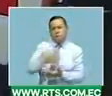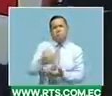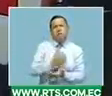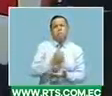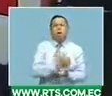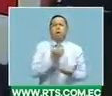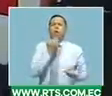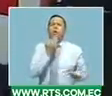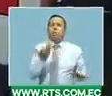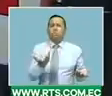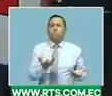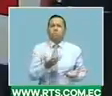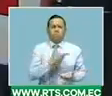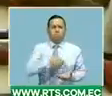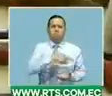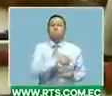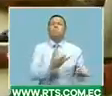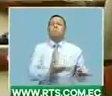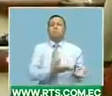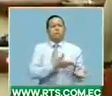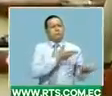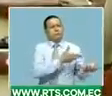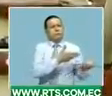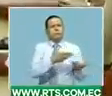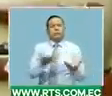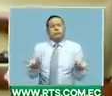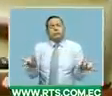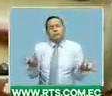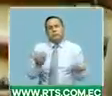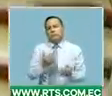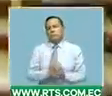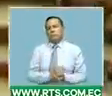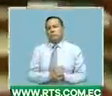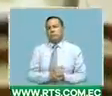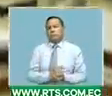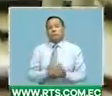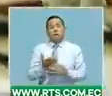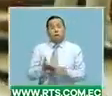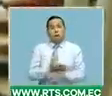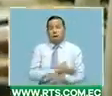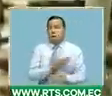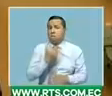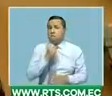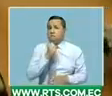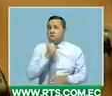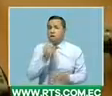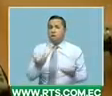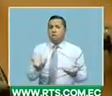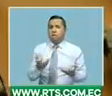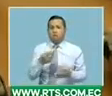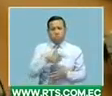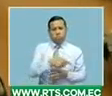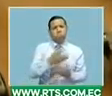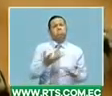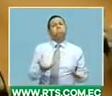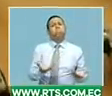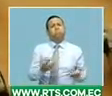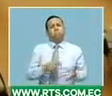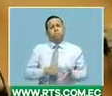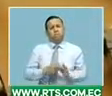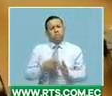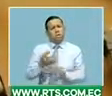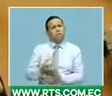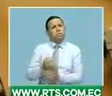verdad ocasiona por no mantener las medidas de seguridad, que este rastrillo no estaba autorizado. Vemos que no tiene las seguridades correspondientes para tener